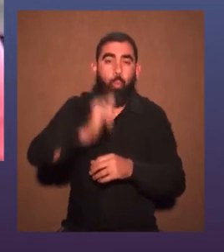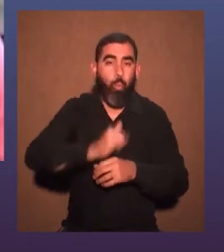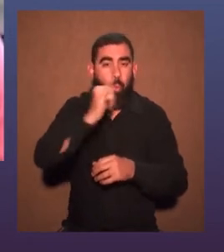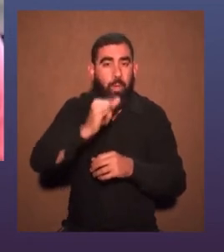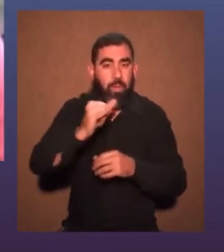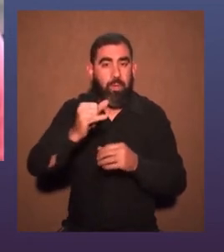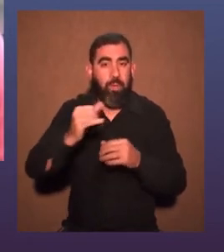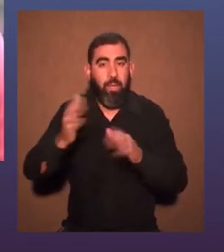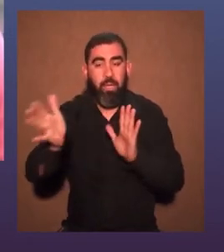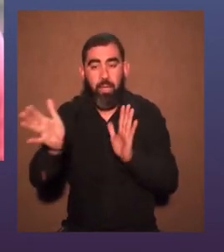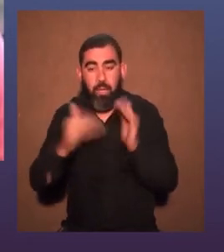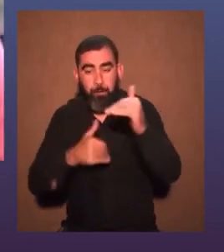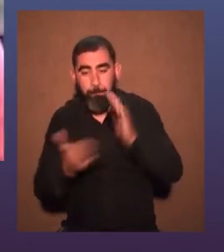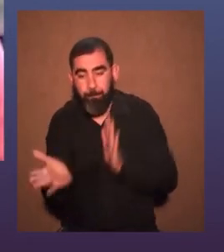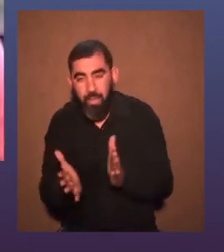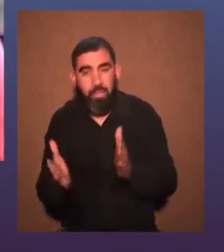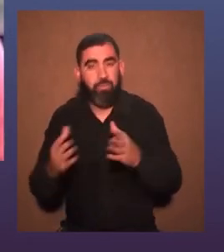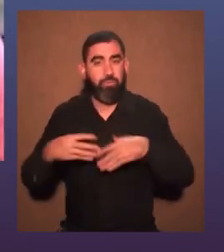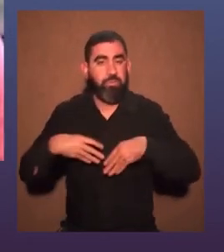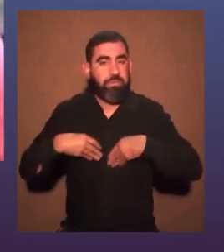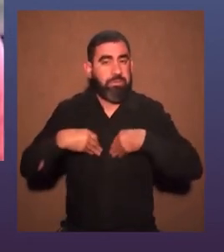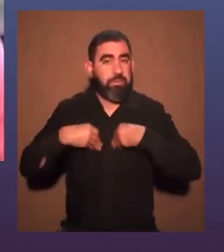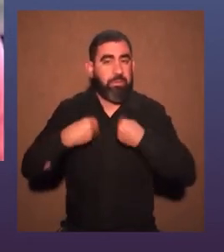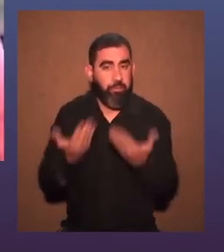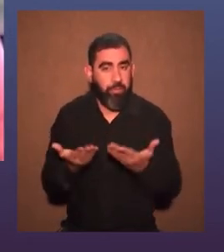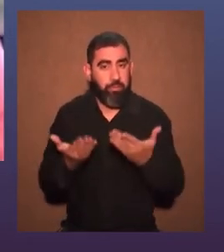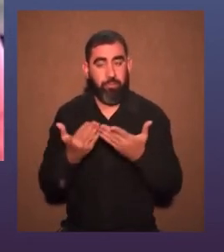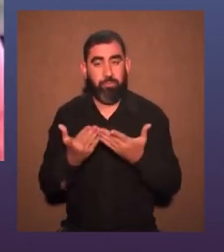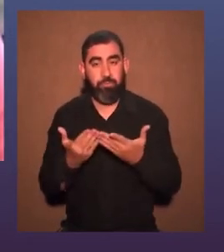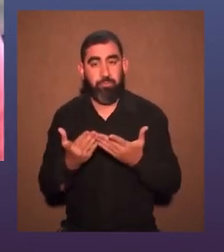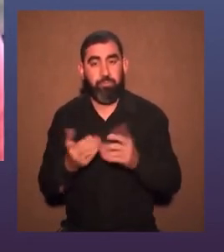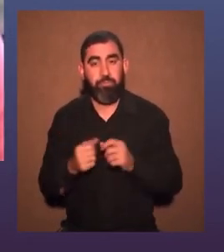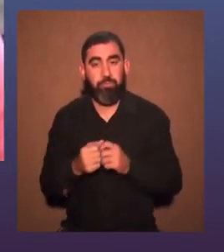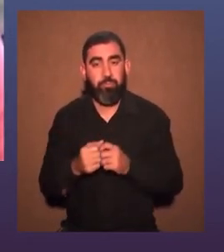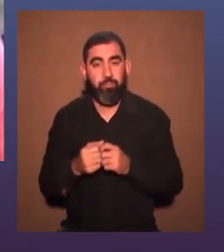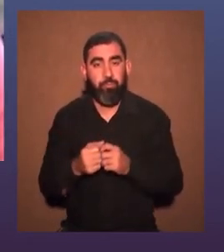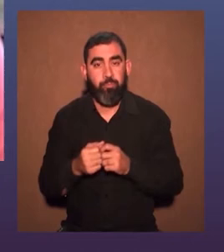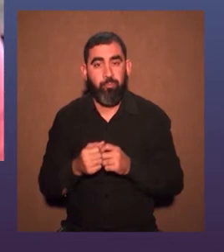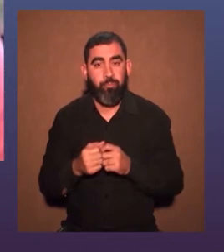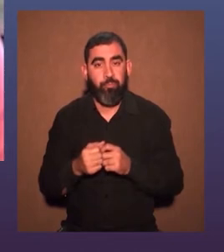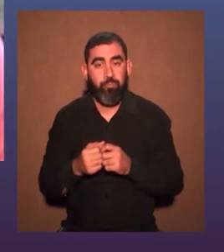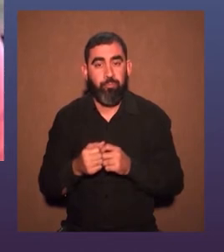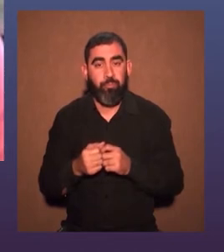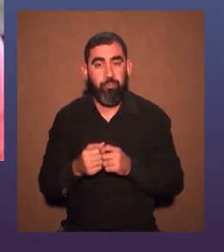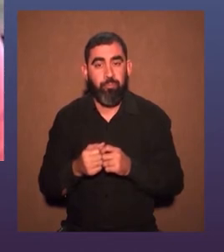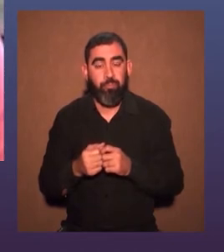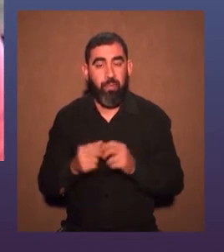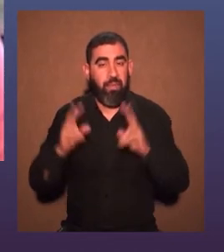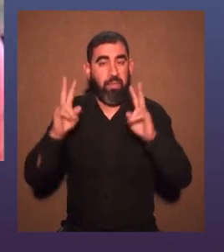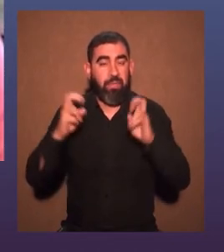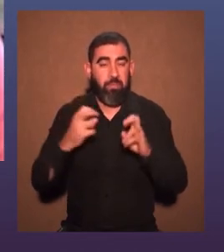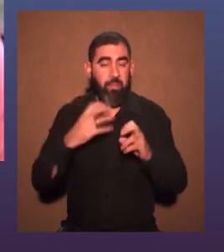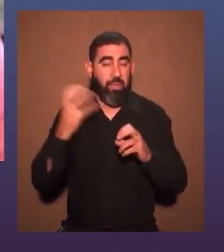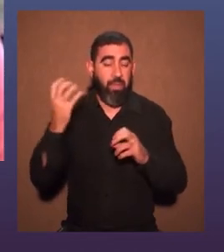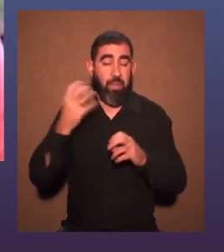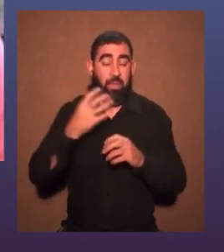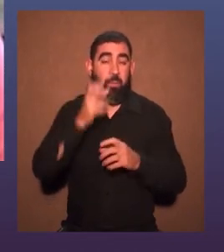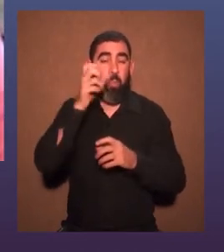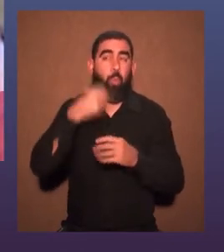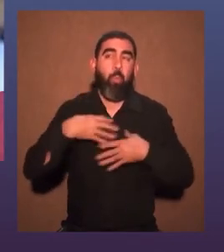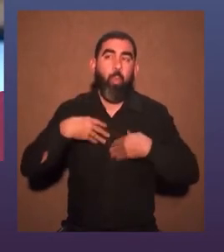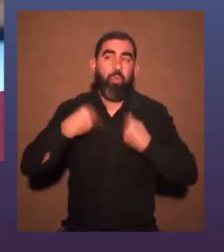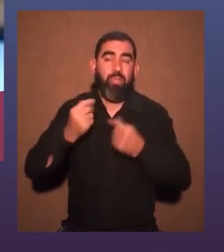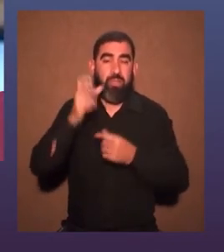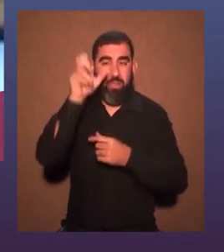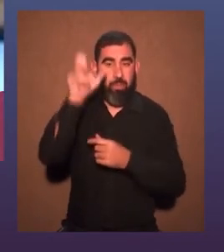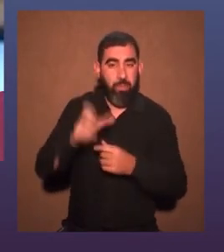los espacios, los sentimientos, el tedio del protagonista, el